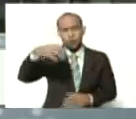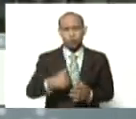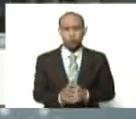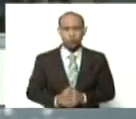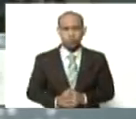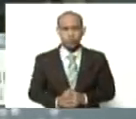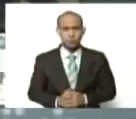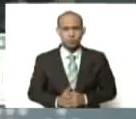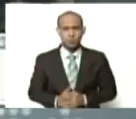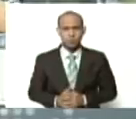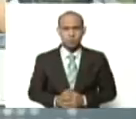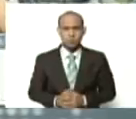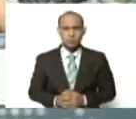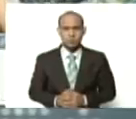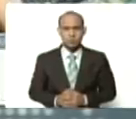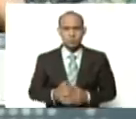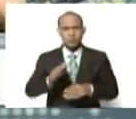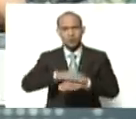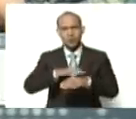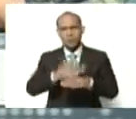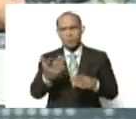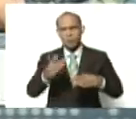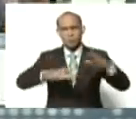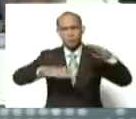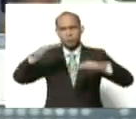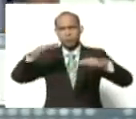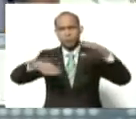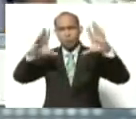pues, por intervalos.